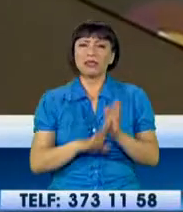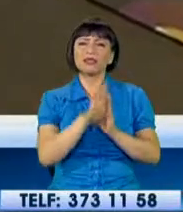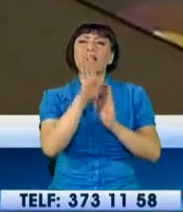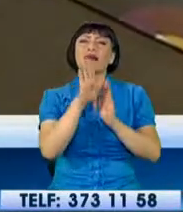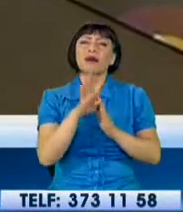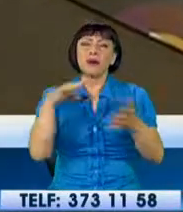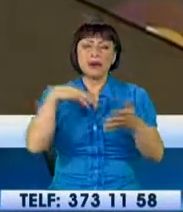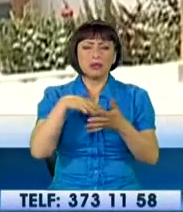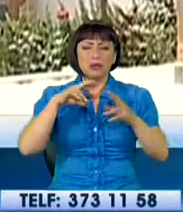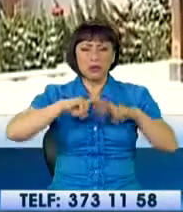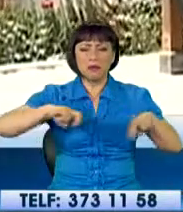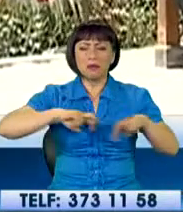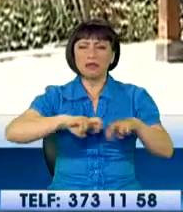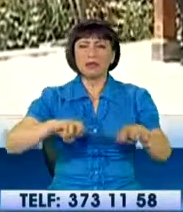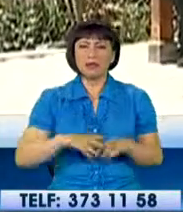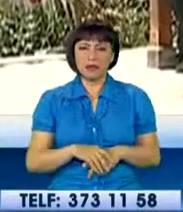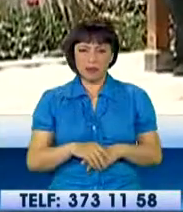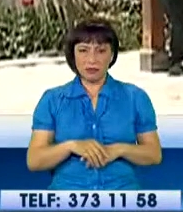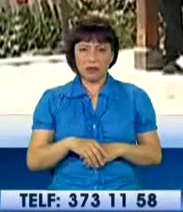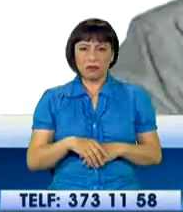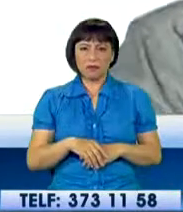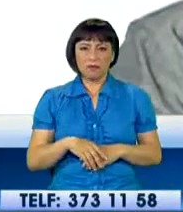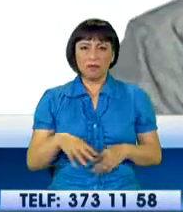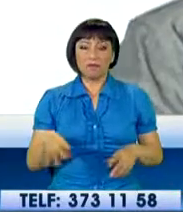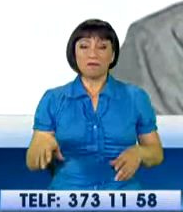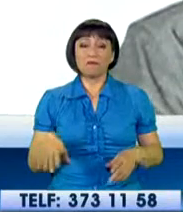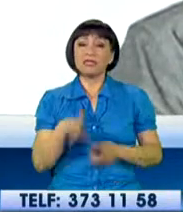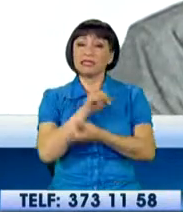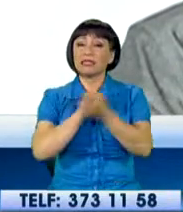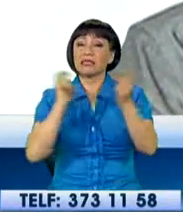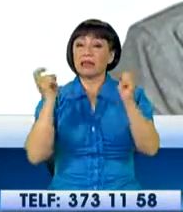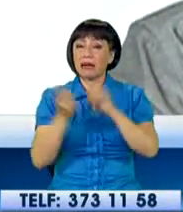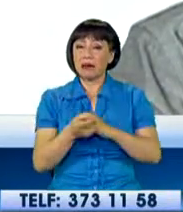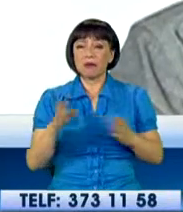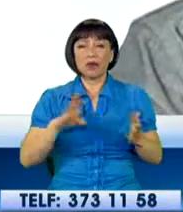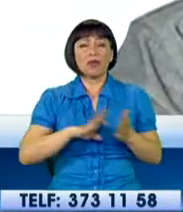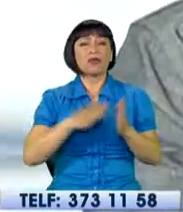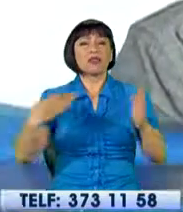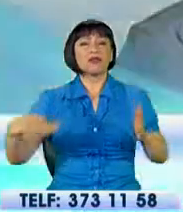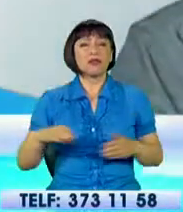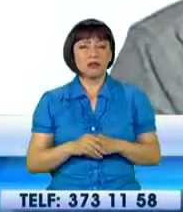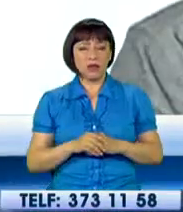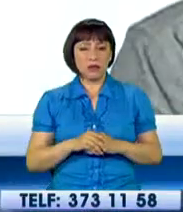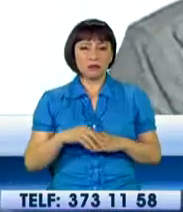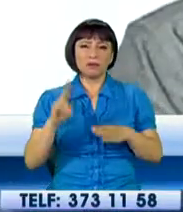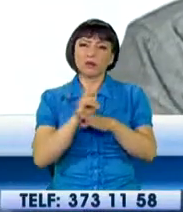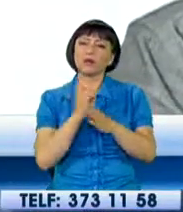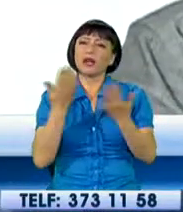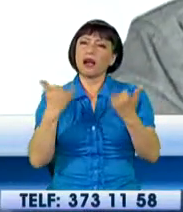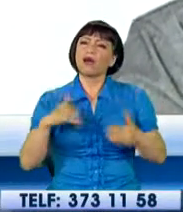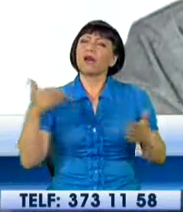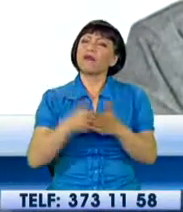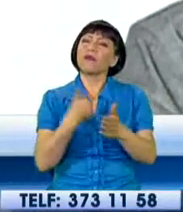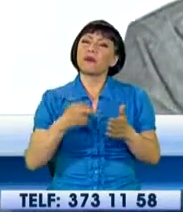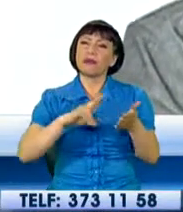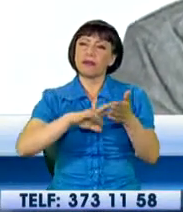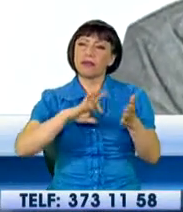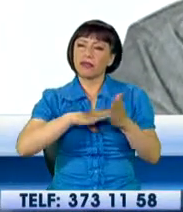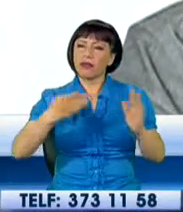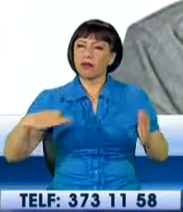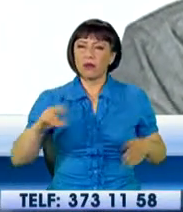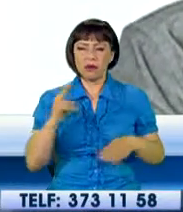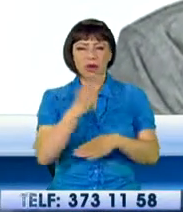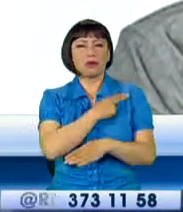la investigación y la transferencia de tecnología. Las fundamentales tienen que ver con el manejo de las nuevas tecnologías en los tejidos, en los